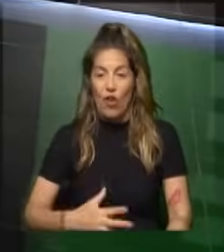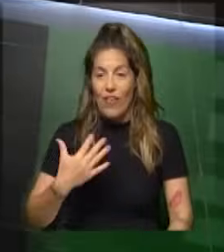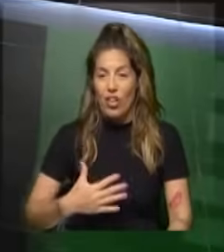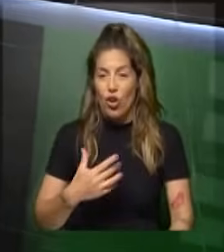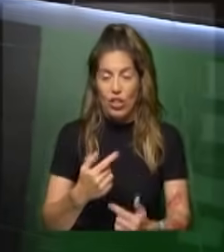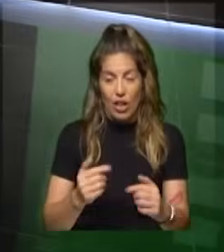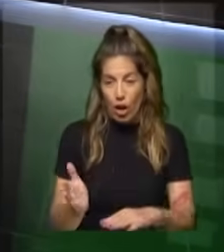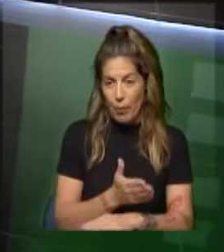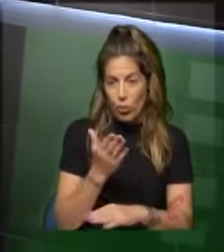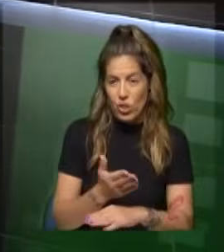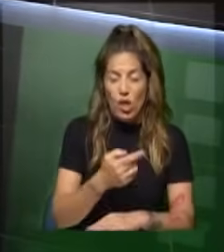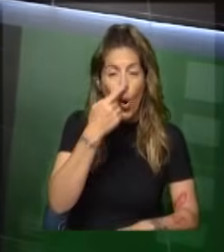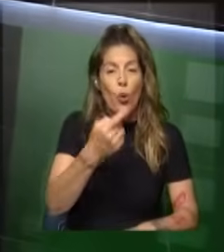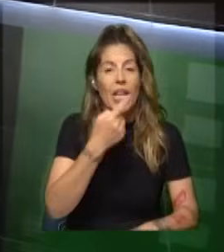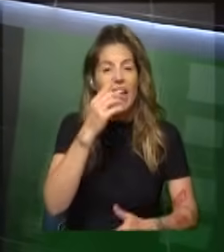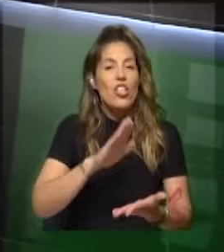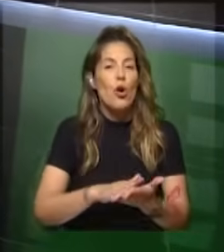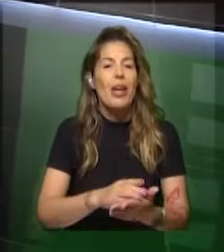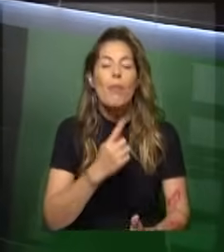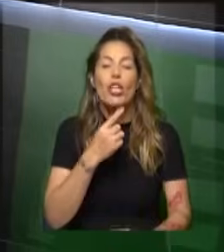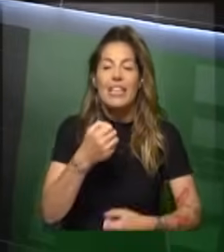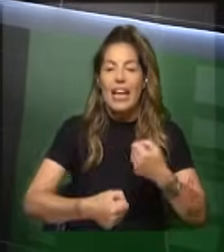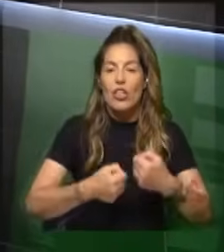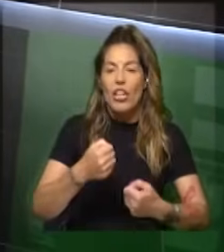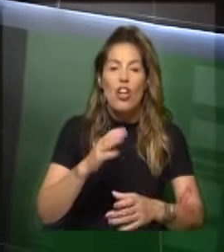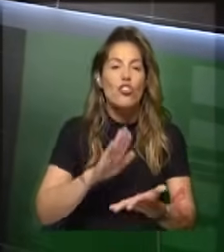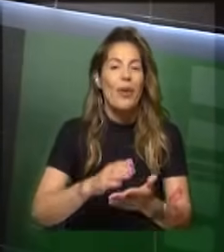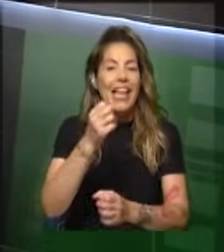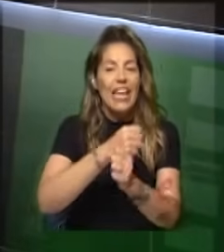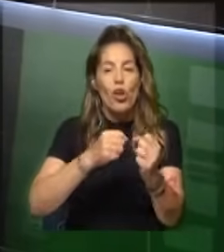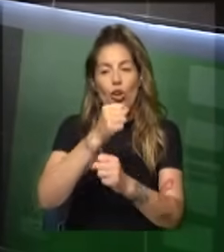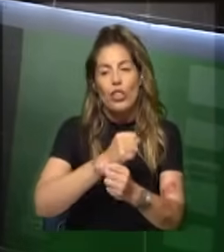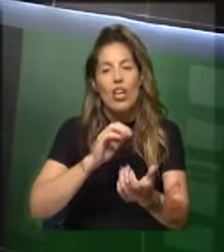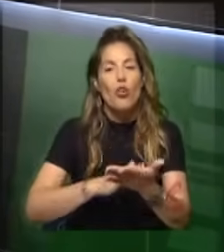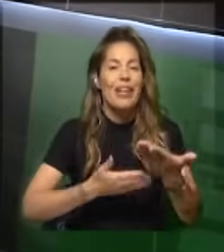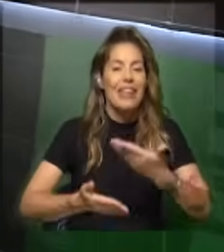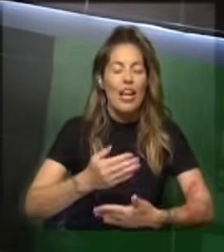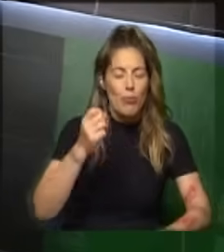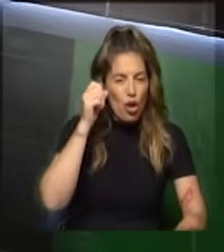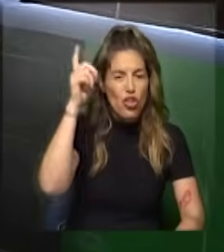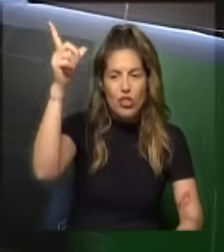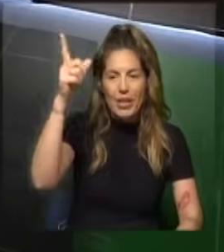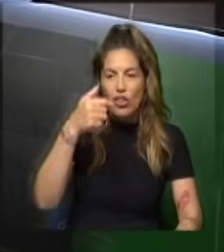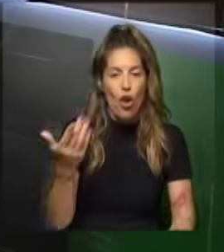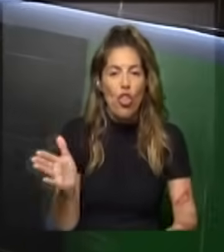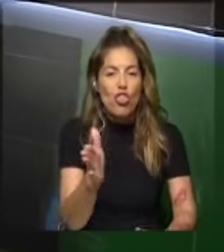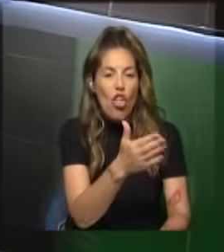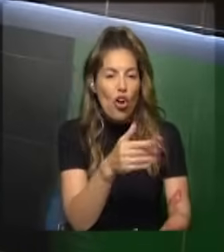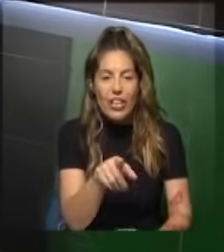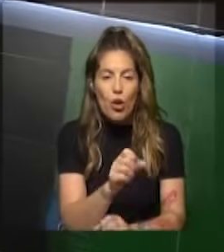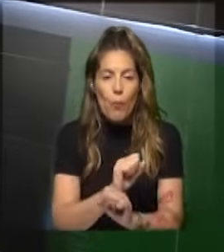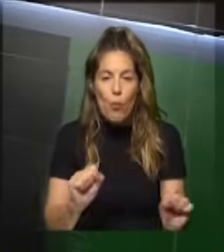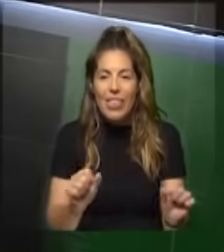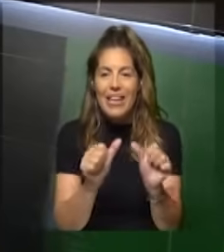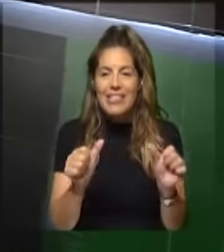producimos, teniendo un interés sobre la política industrial, sobre la tecnología, sobre el intercambio del conocimiento. En fin, todo eso solo se puede